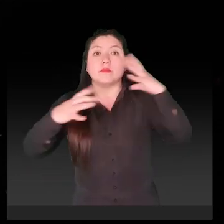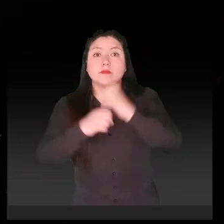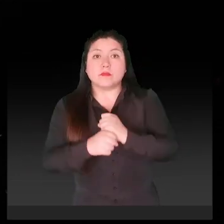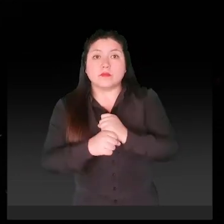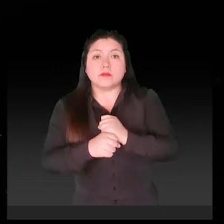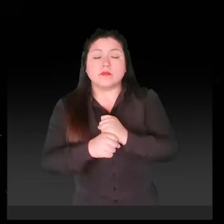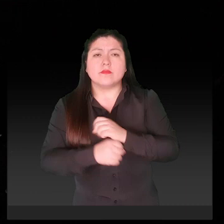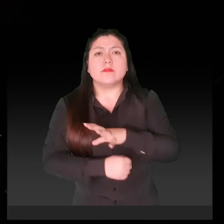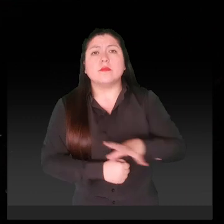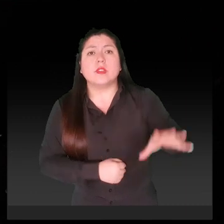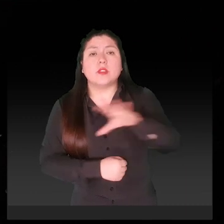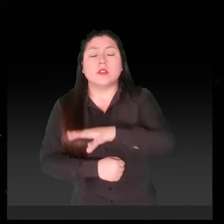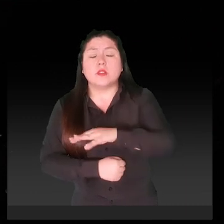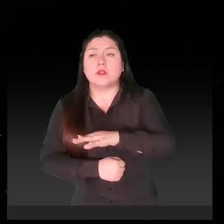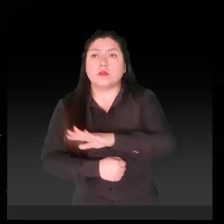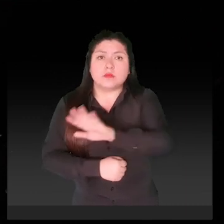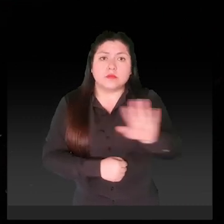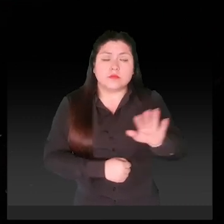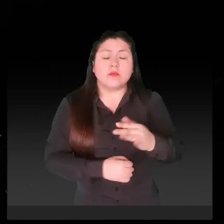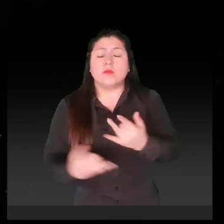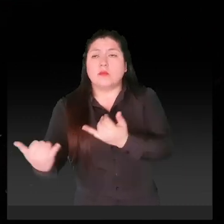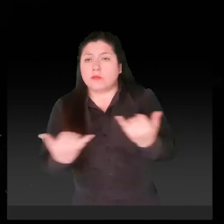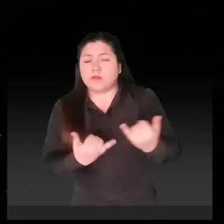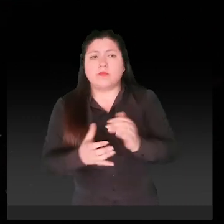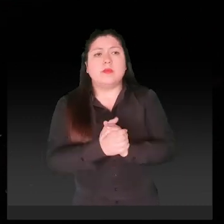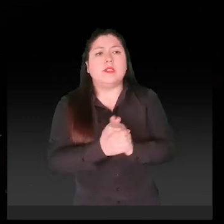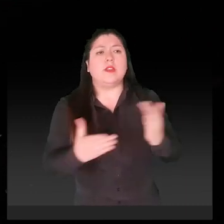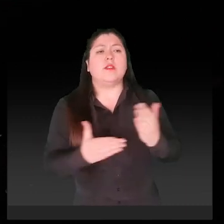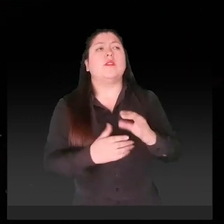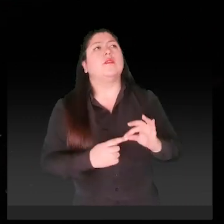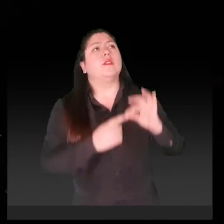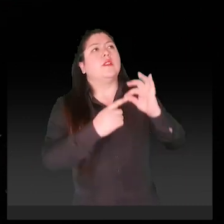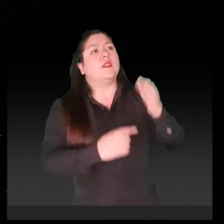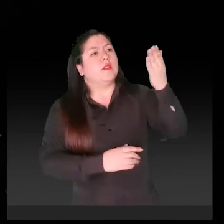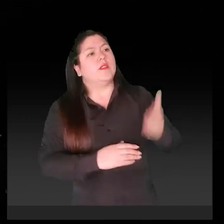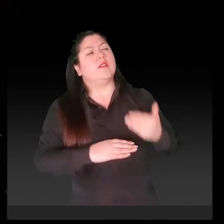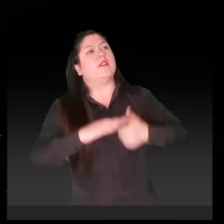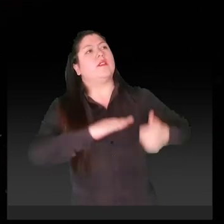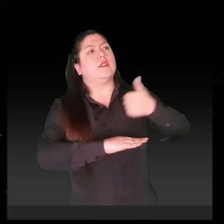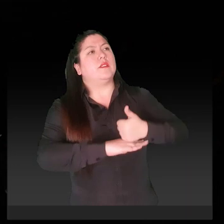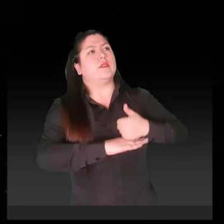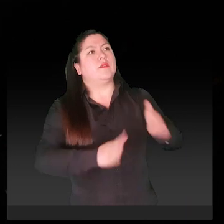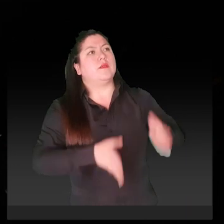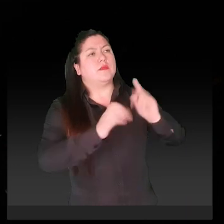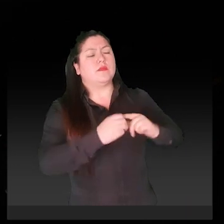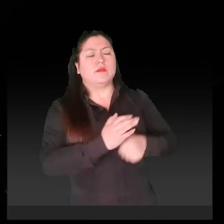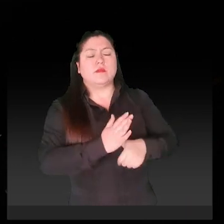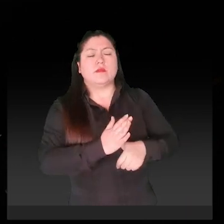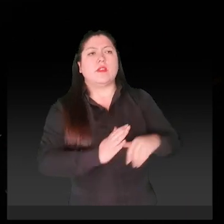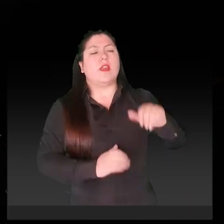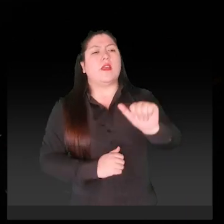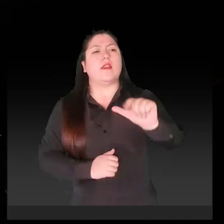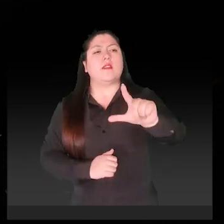Muy buenas noches a todos ustedes. Mi saludo muy especial al señor registrador Alex